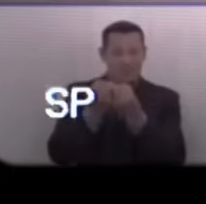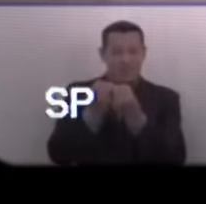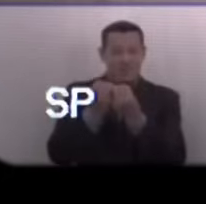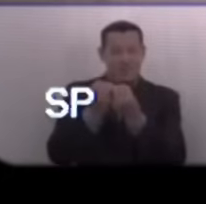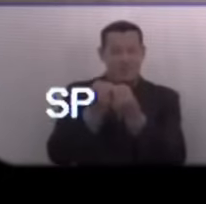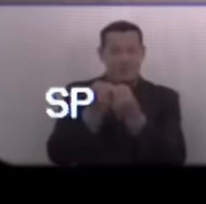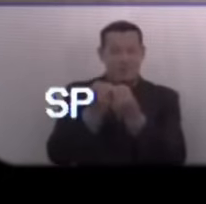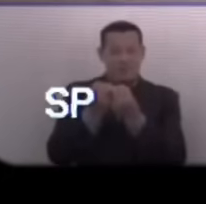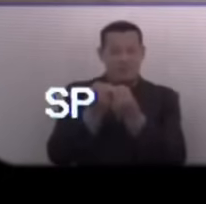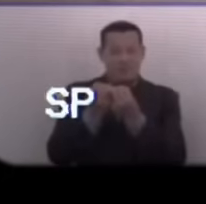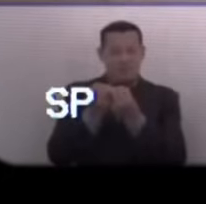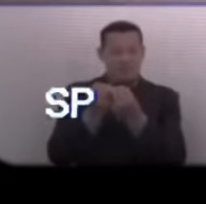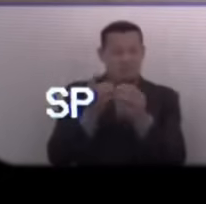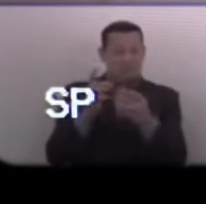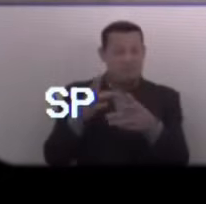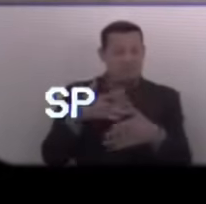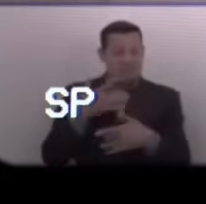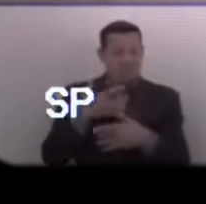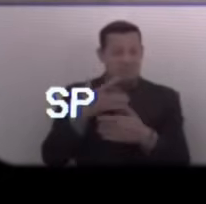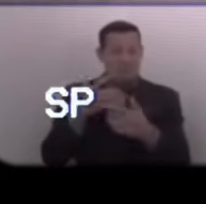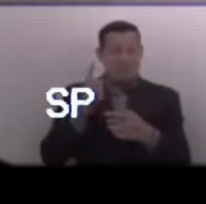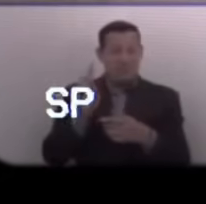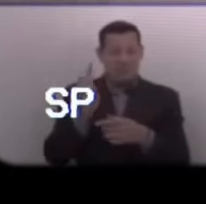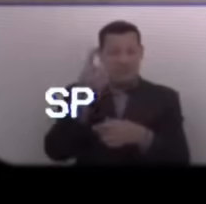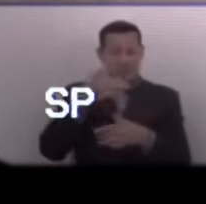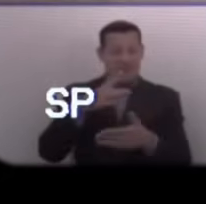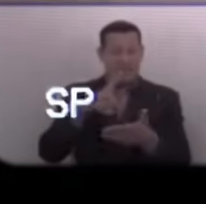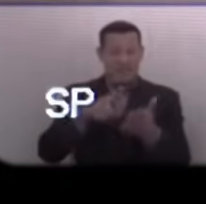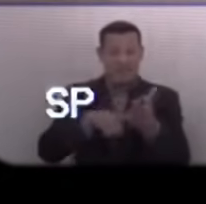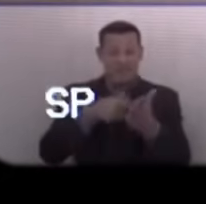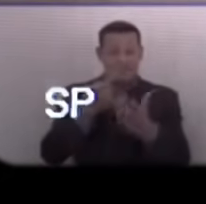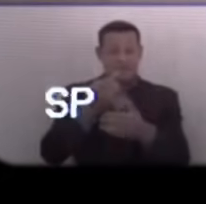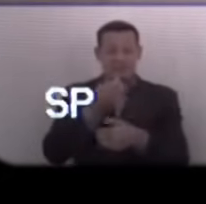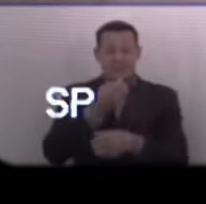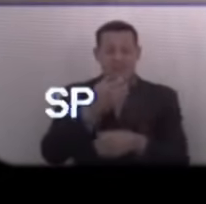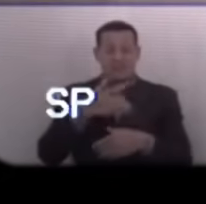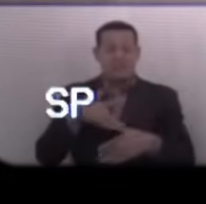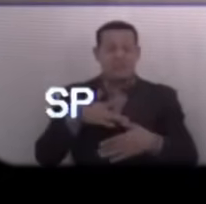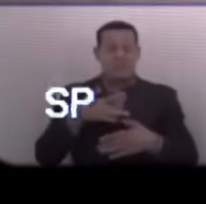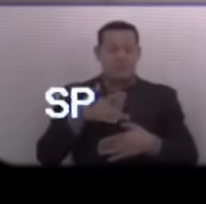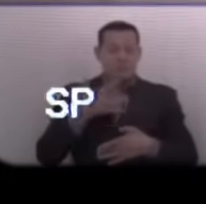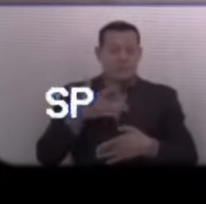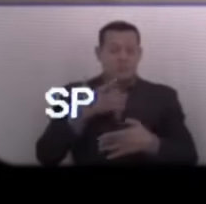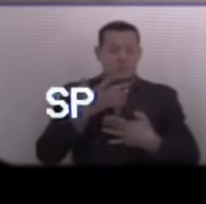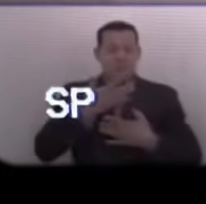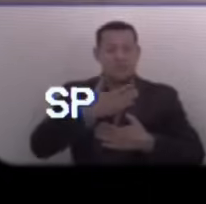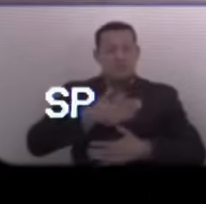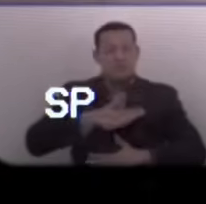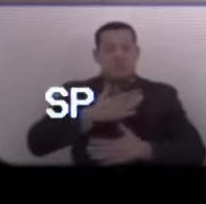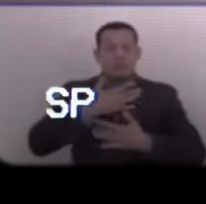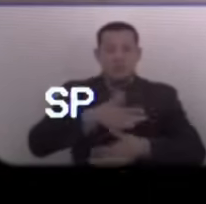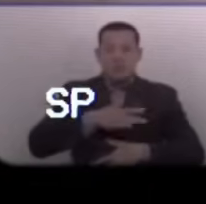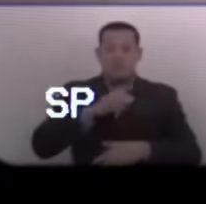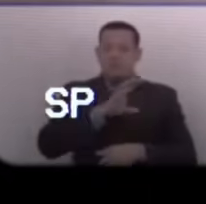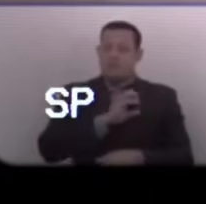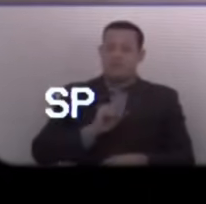miedo en su casa, si al contrario, por primera vez se respira un poco de tranquilidad en El Salvador?